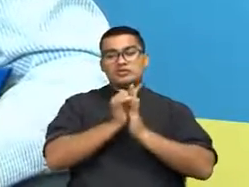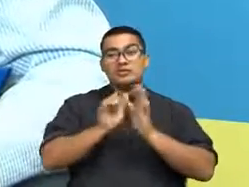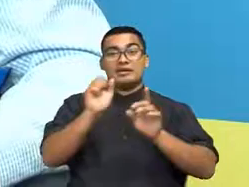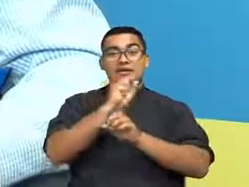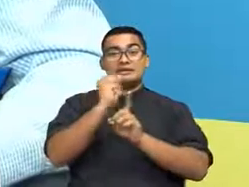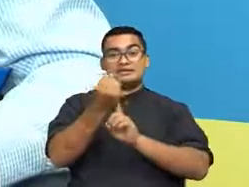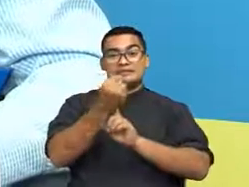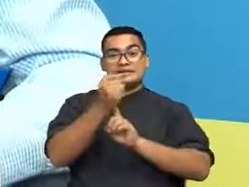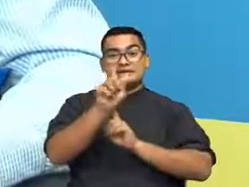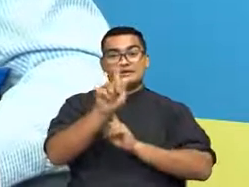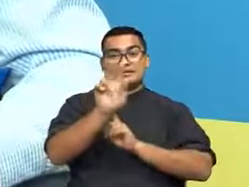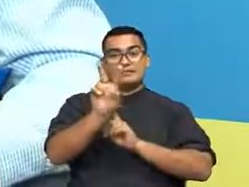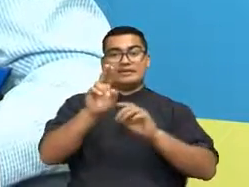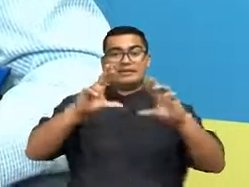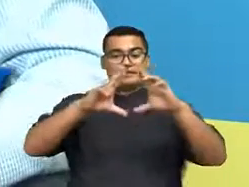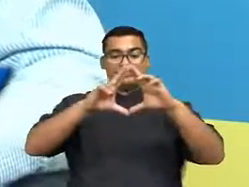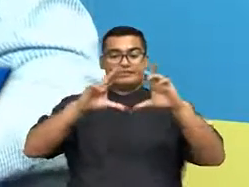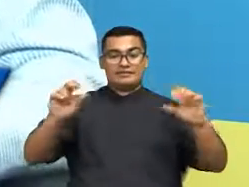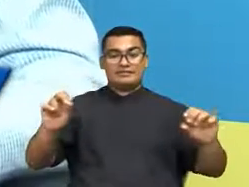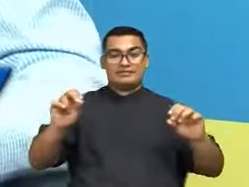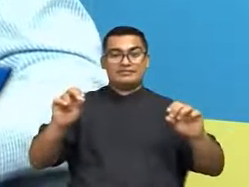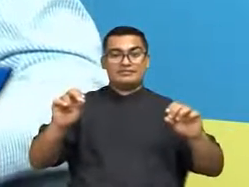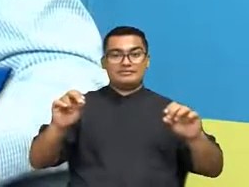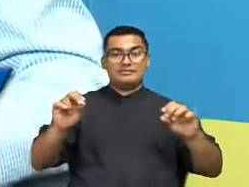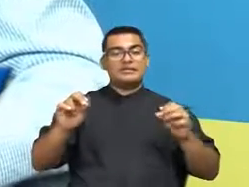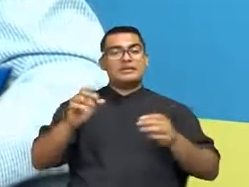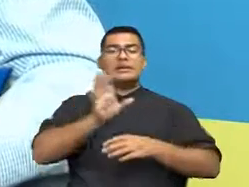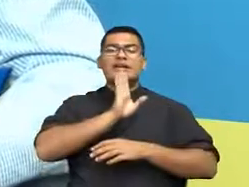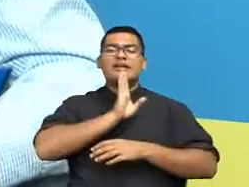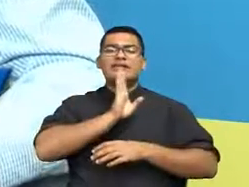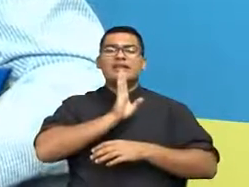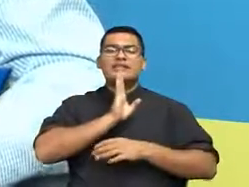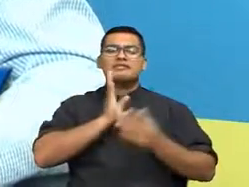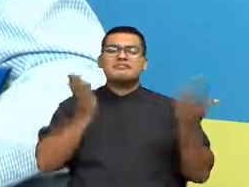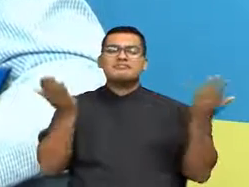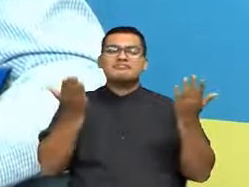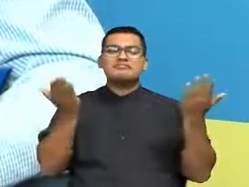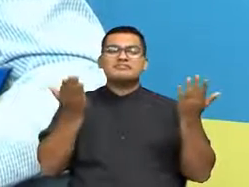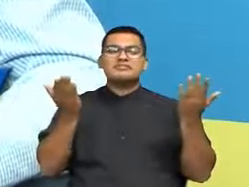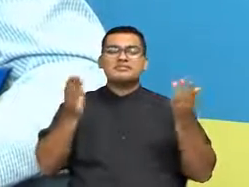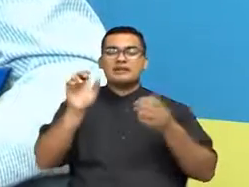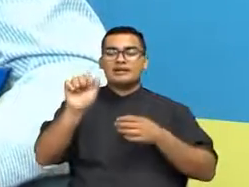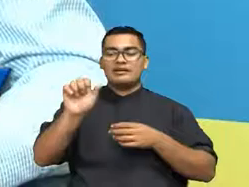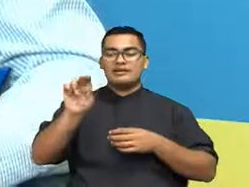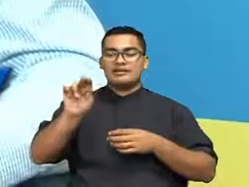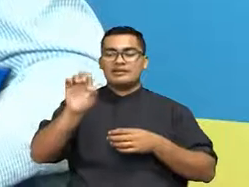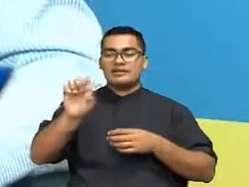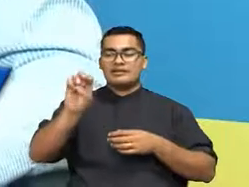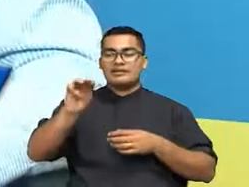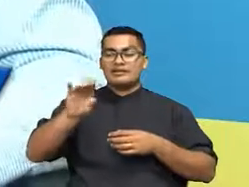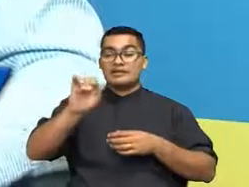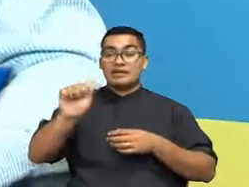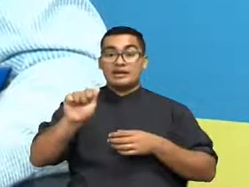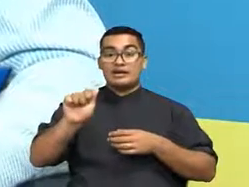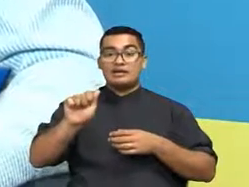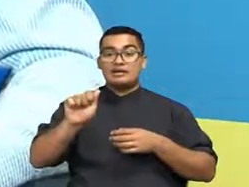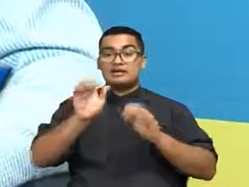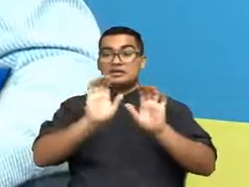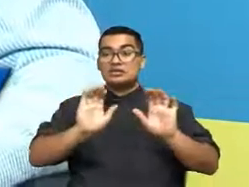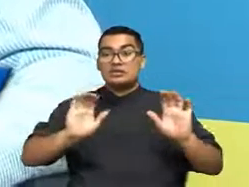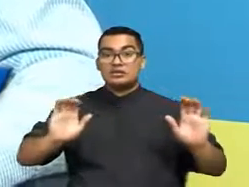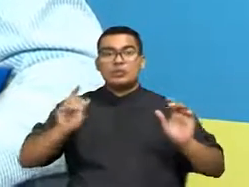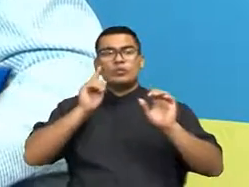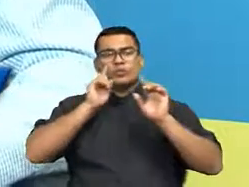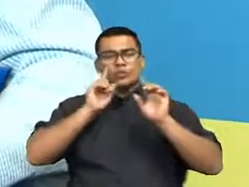Asamblea TVNIC. Hoy estamos hablando sobre la prevención de la anemia en nuestra niñez. Tenemos como invitado al